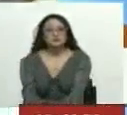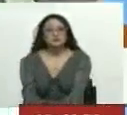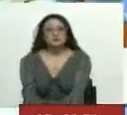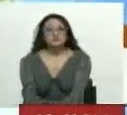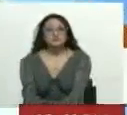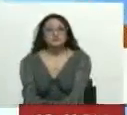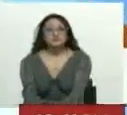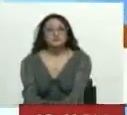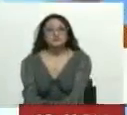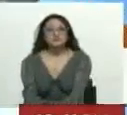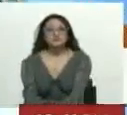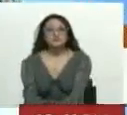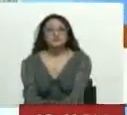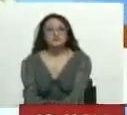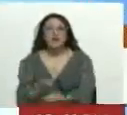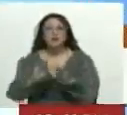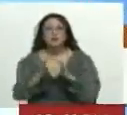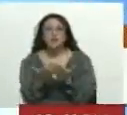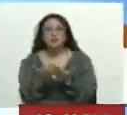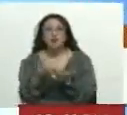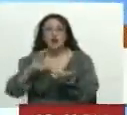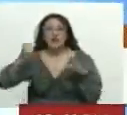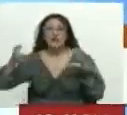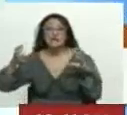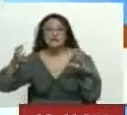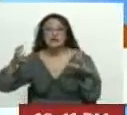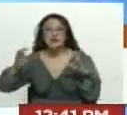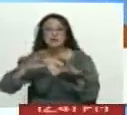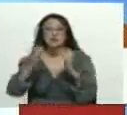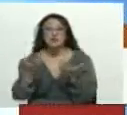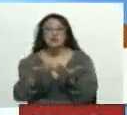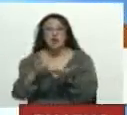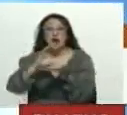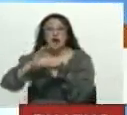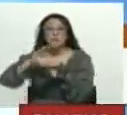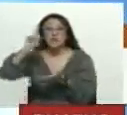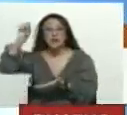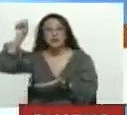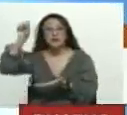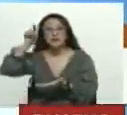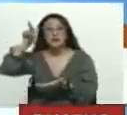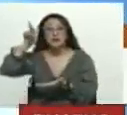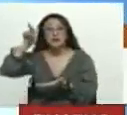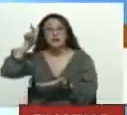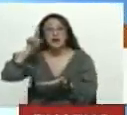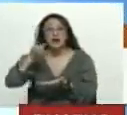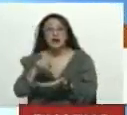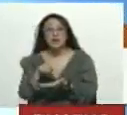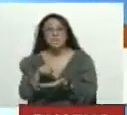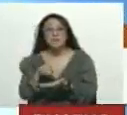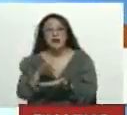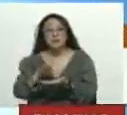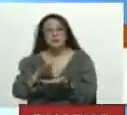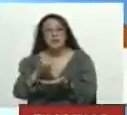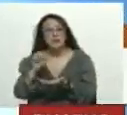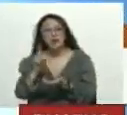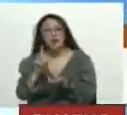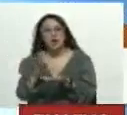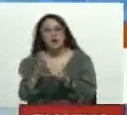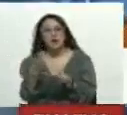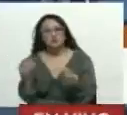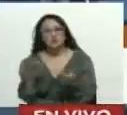el mundo está en crisis el mundo capitalista el capitalismo Como dijo Claudia ya no Resuelve los